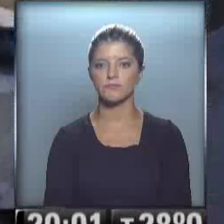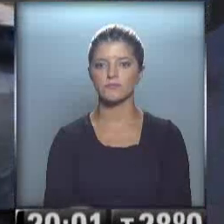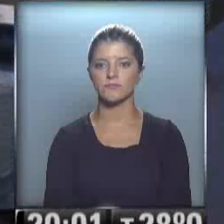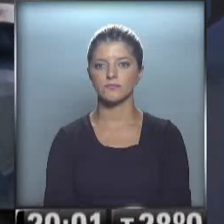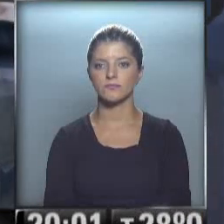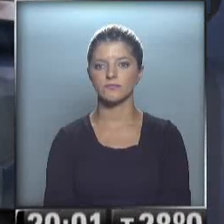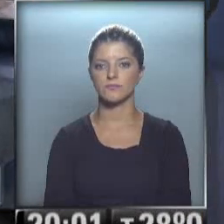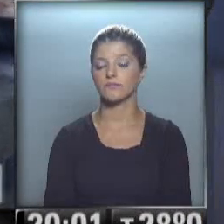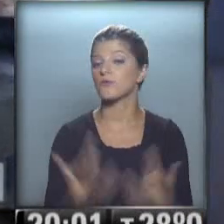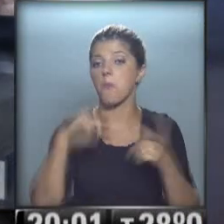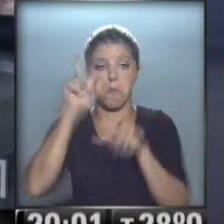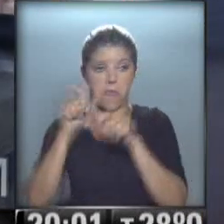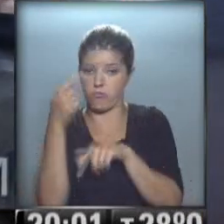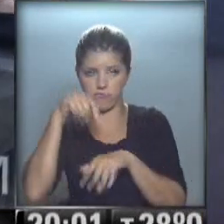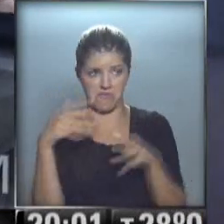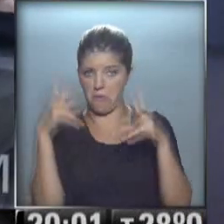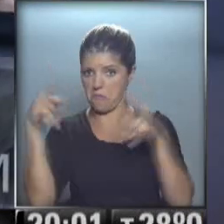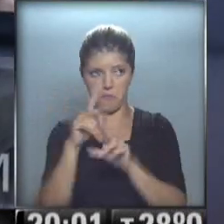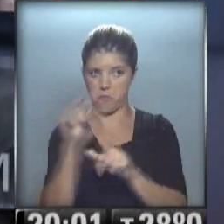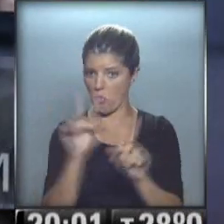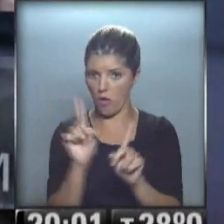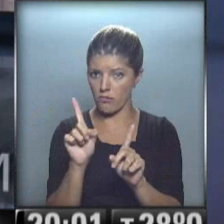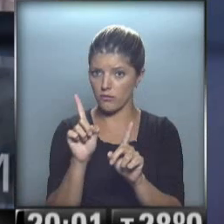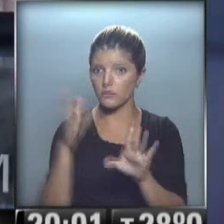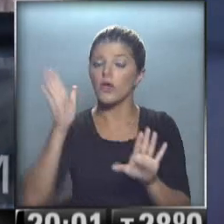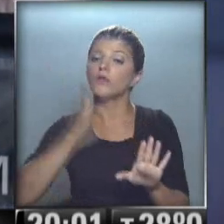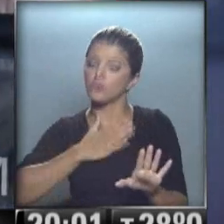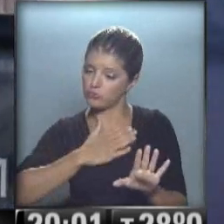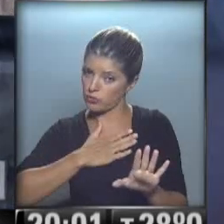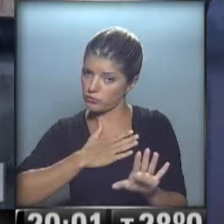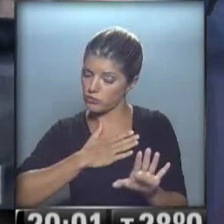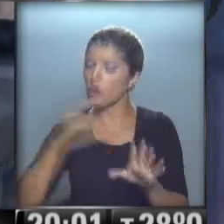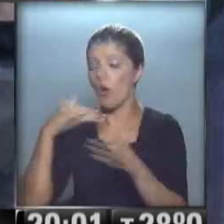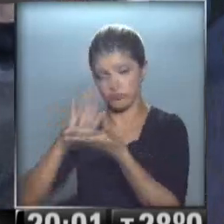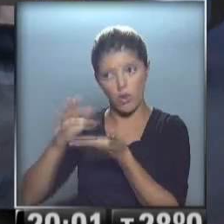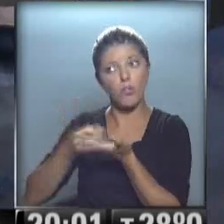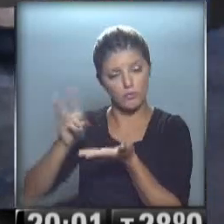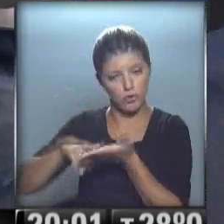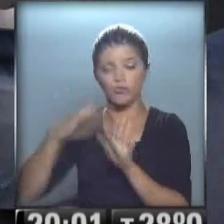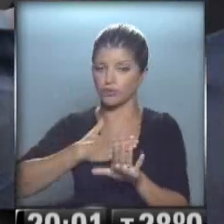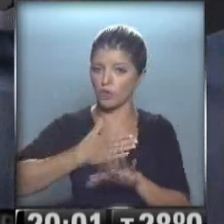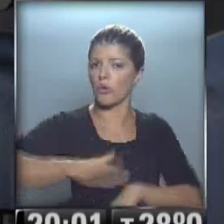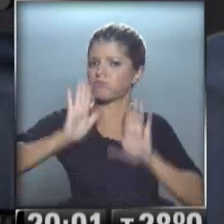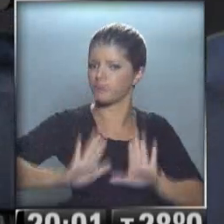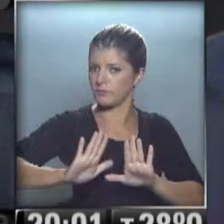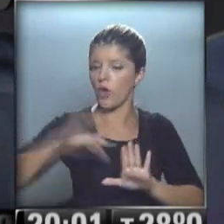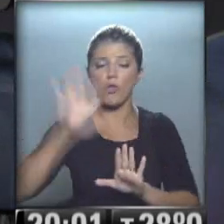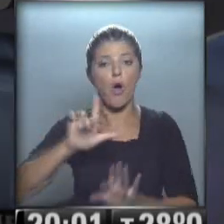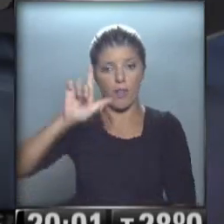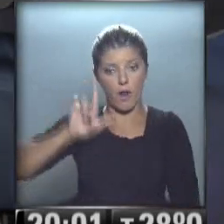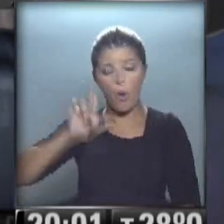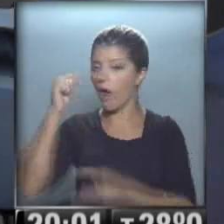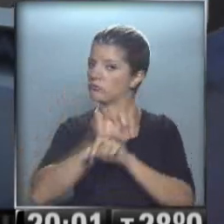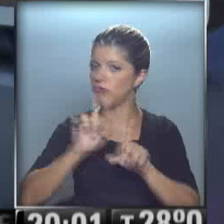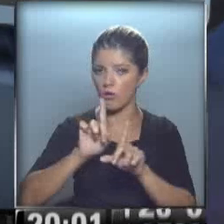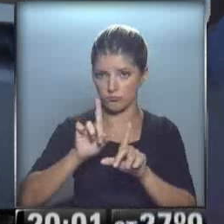Hubo gente que no pertenecía al corte. Nosotros, como le vuelvo a repetir, no estamos haciendo medidas de fuerza a partir del día lunes y no hubo ningún